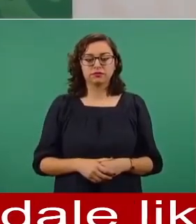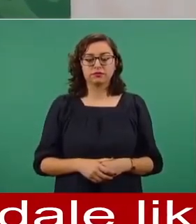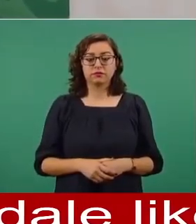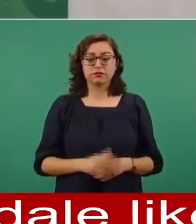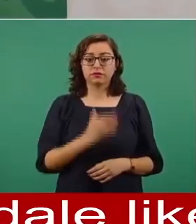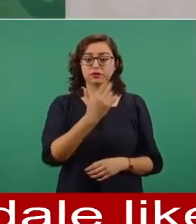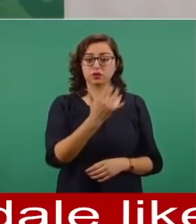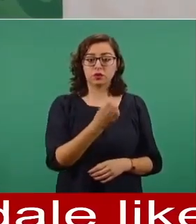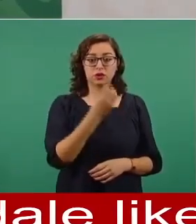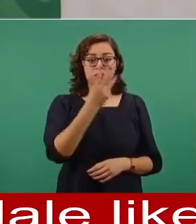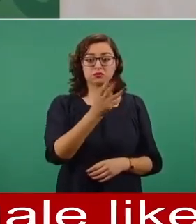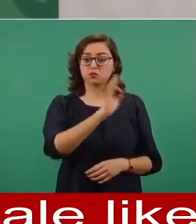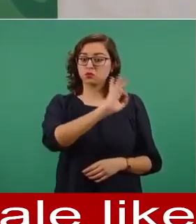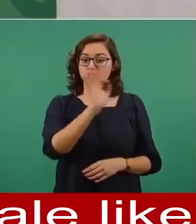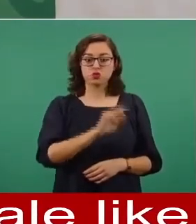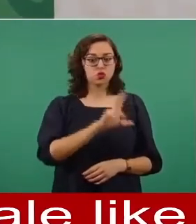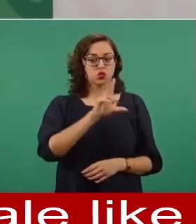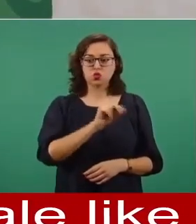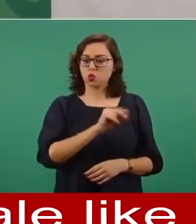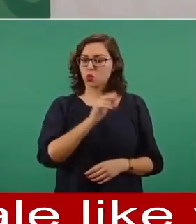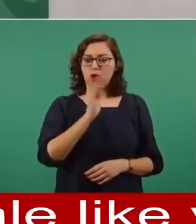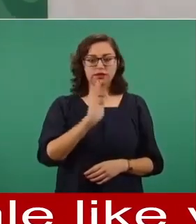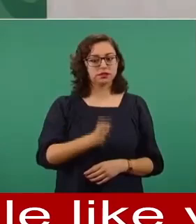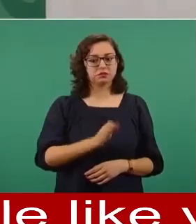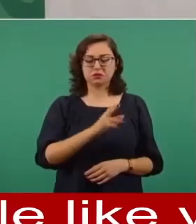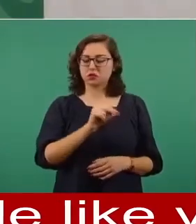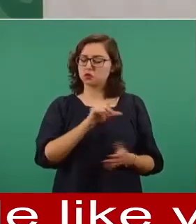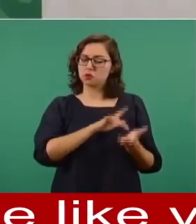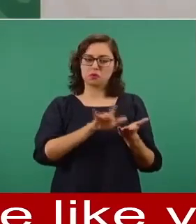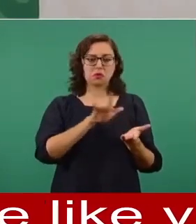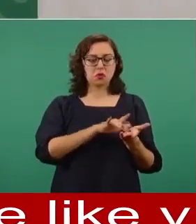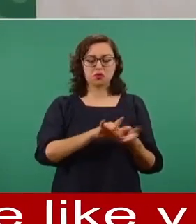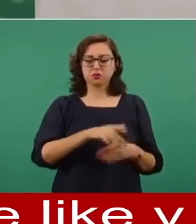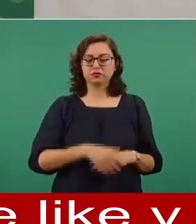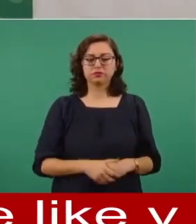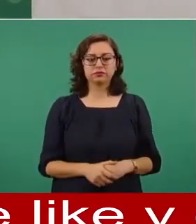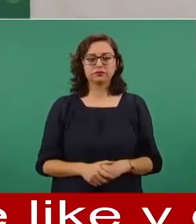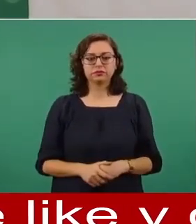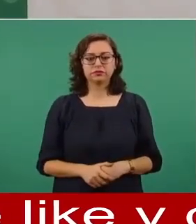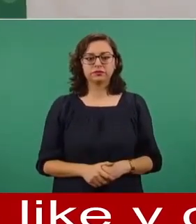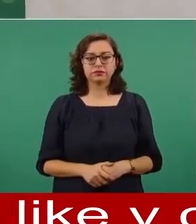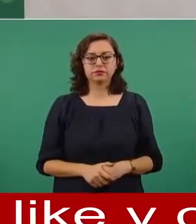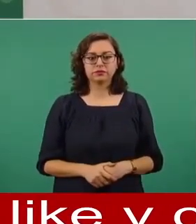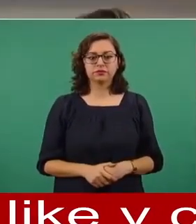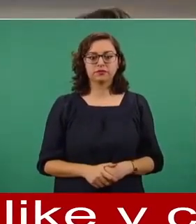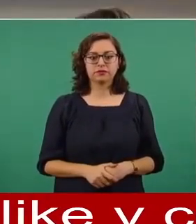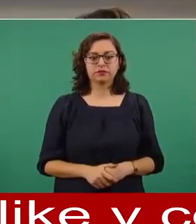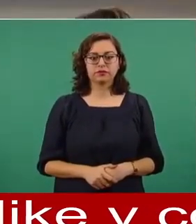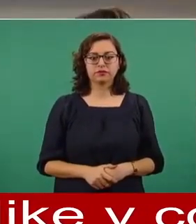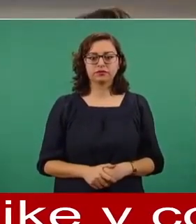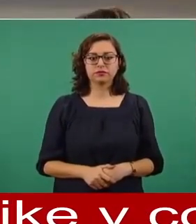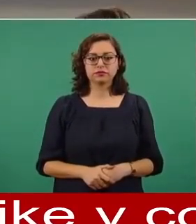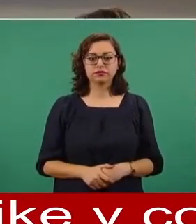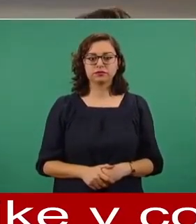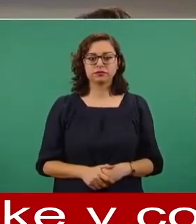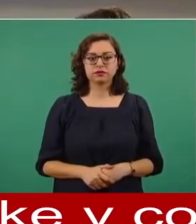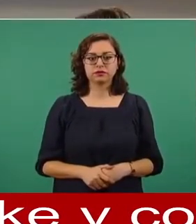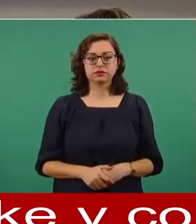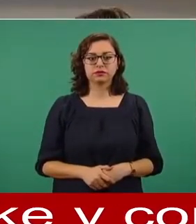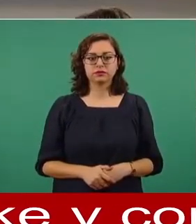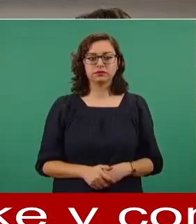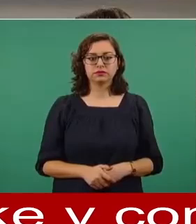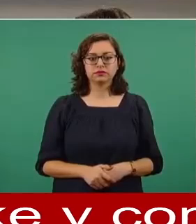53 de desaprobación. Él es de dónde? Italia.